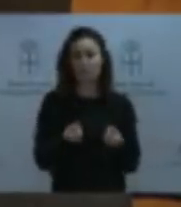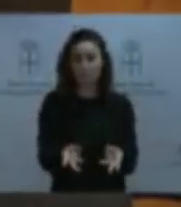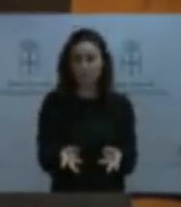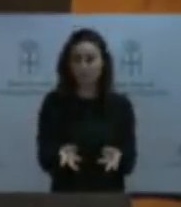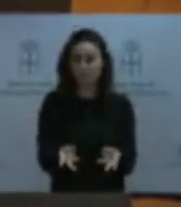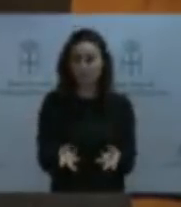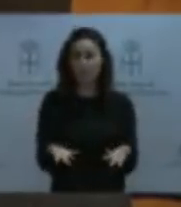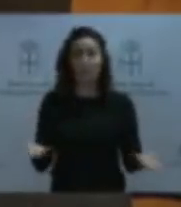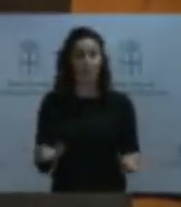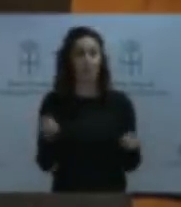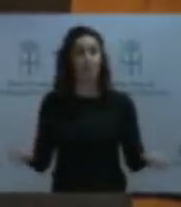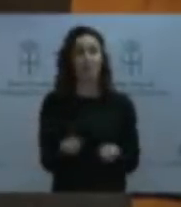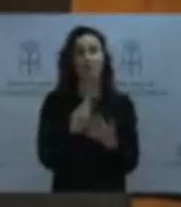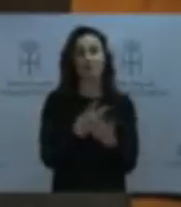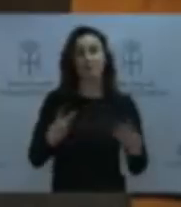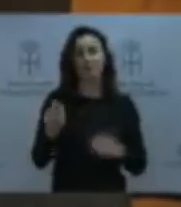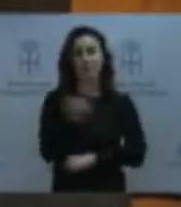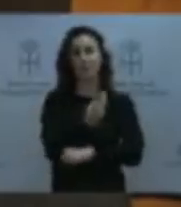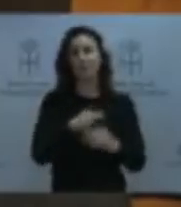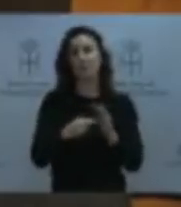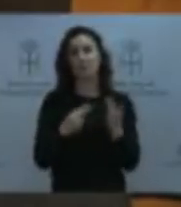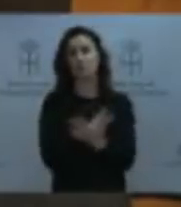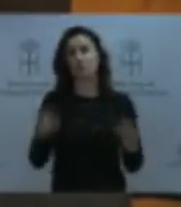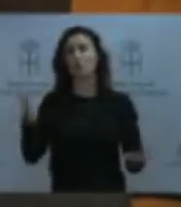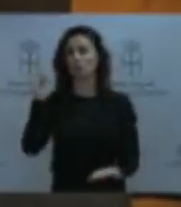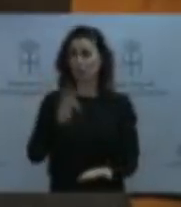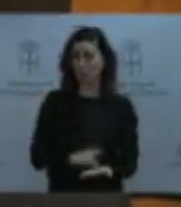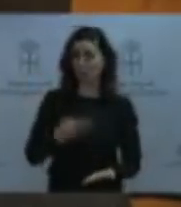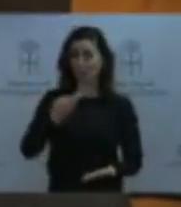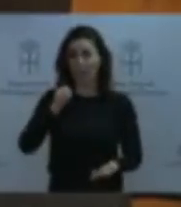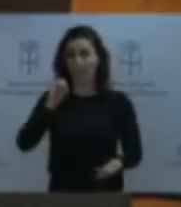del 2017 en el BOPA. De no ser así,